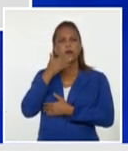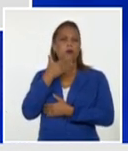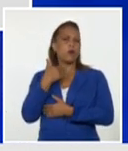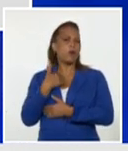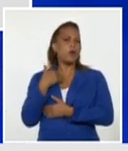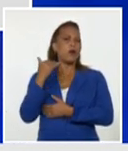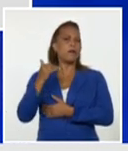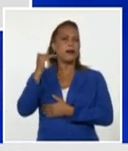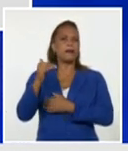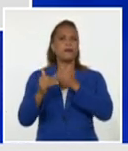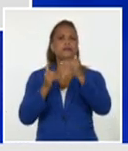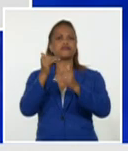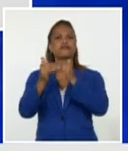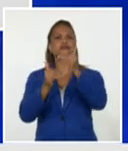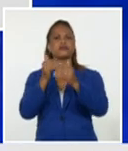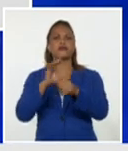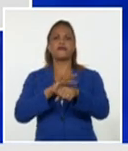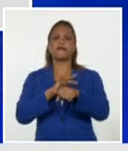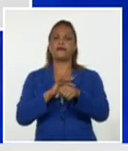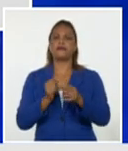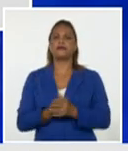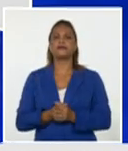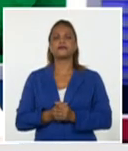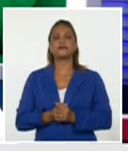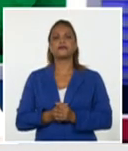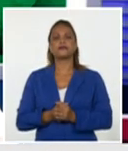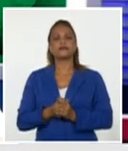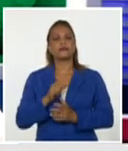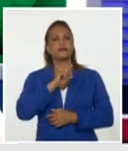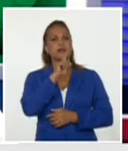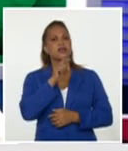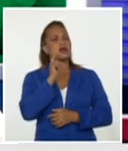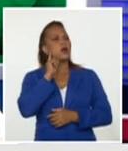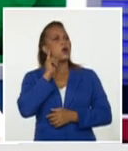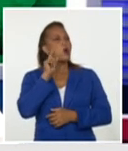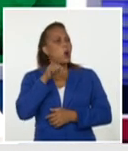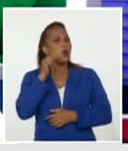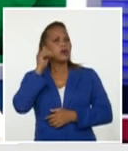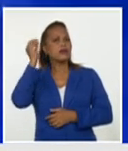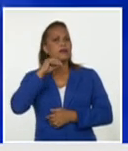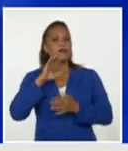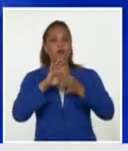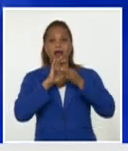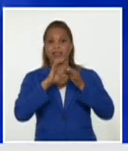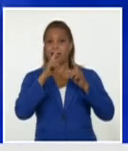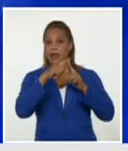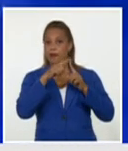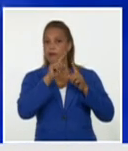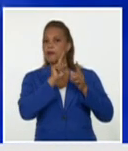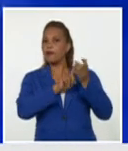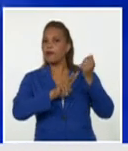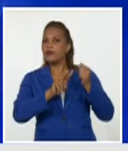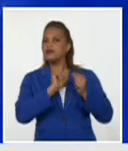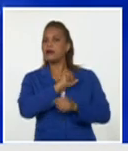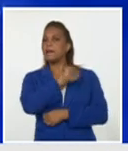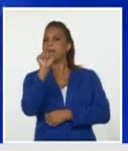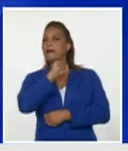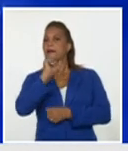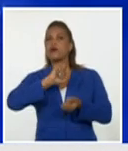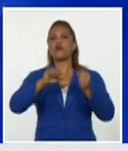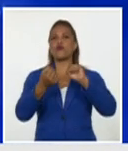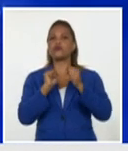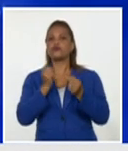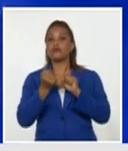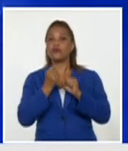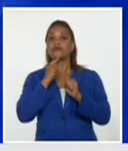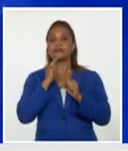de la enfermedad. Y hoy conocíamos, doctor, que Guantánamo es una de esas provincias cubanas que ha logrado el control, sobre todo en la